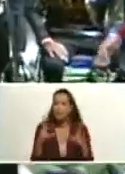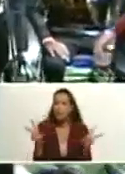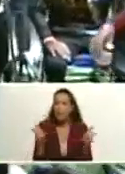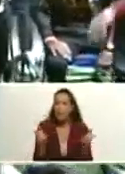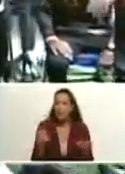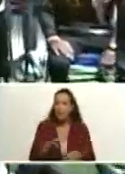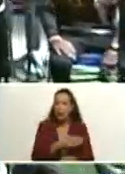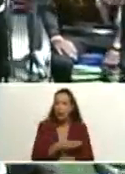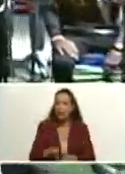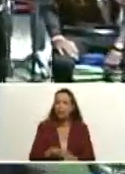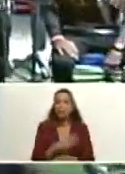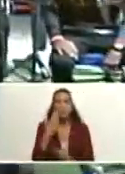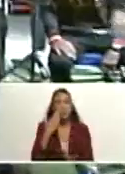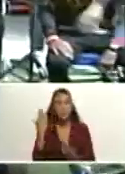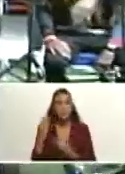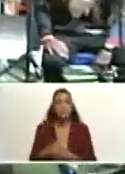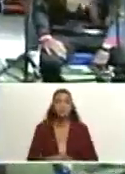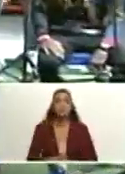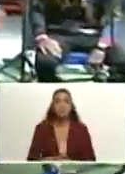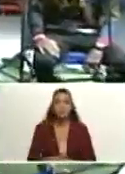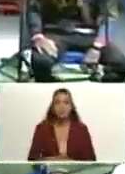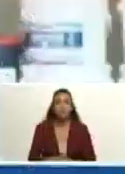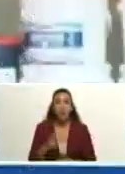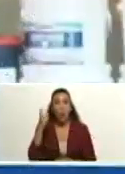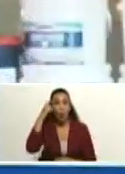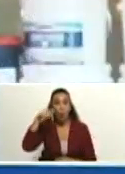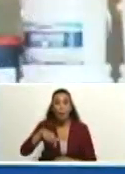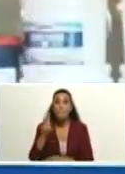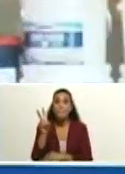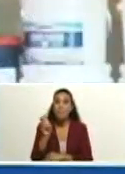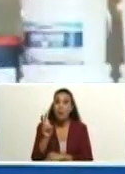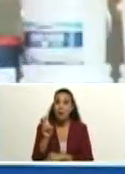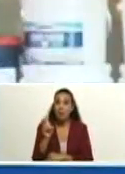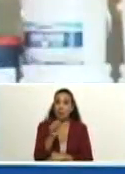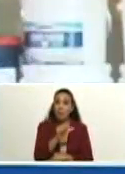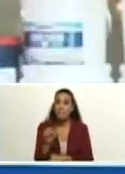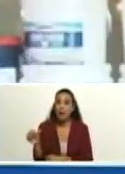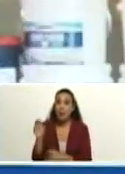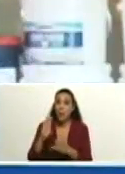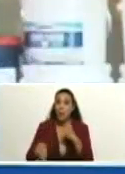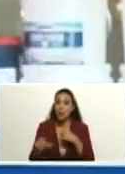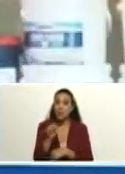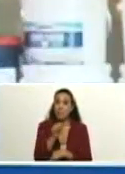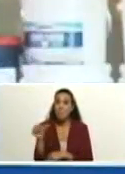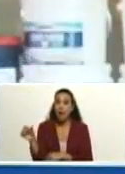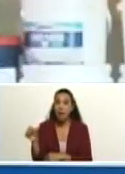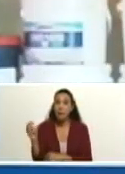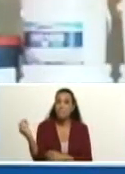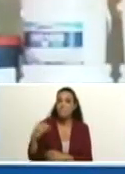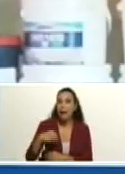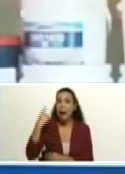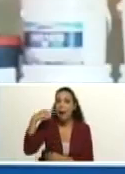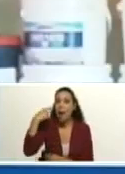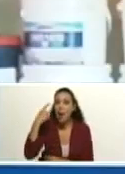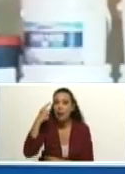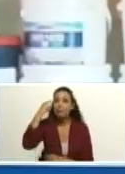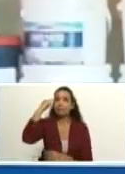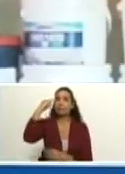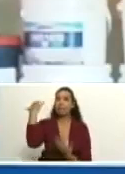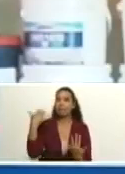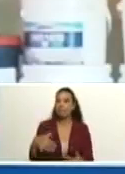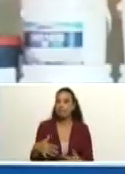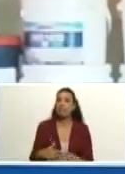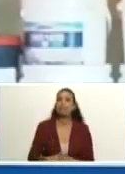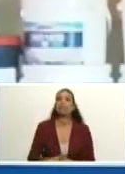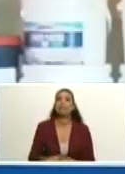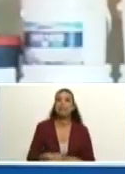Estamos locos por La Guaira. ¿Ah? Y hoy es viernes, además. Estamos más locos, ¿ah?